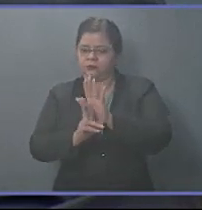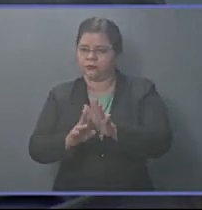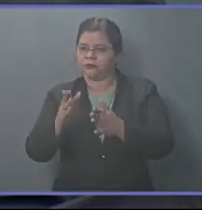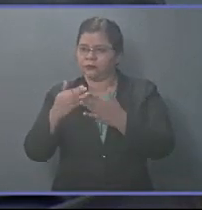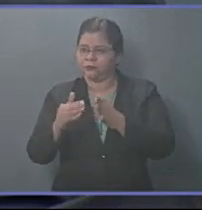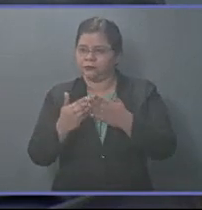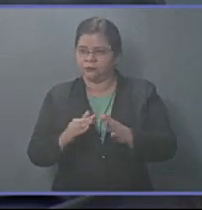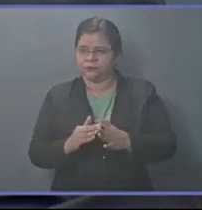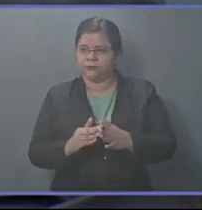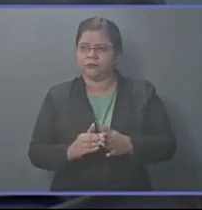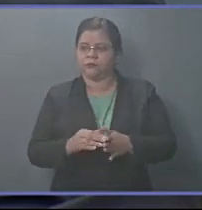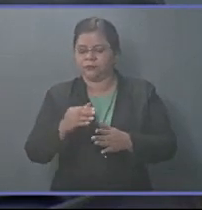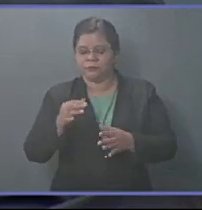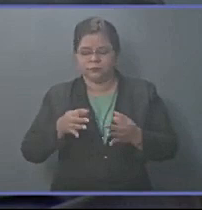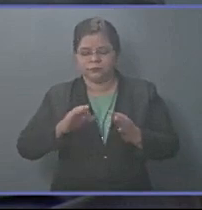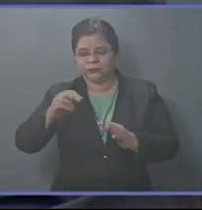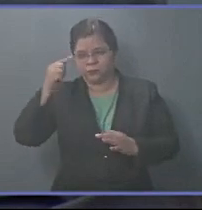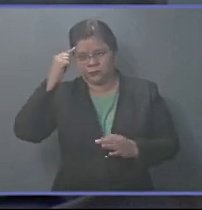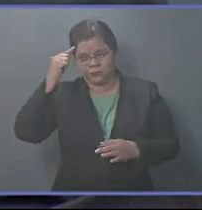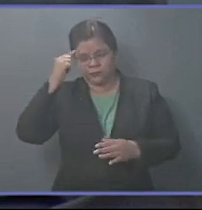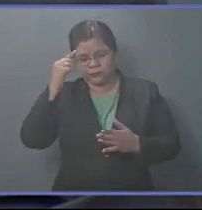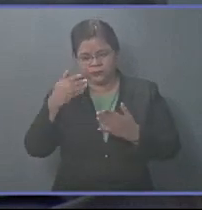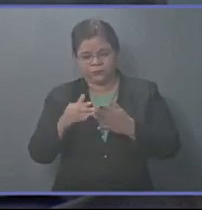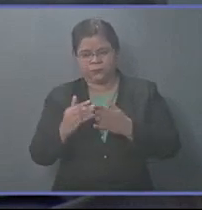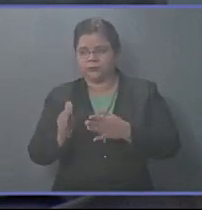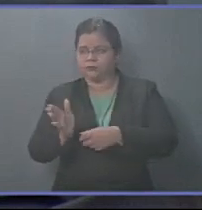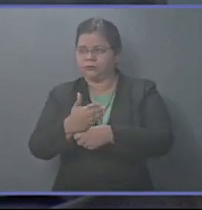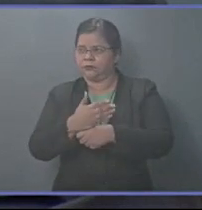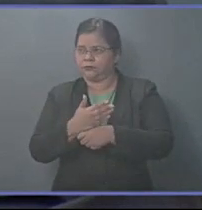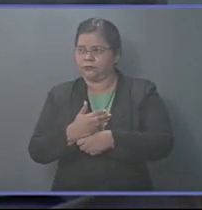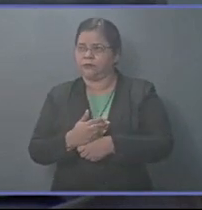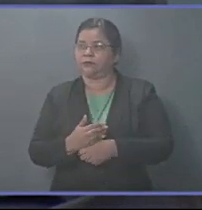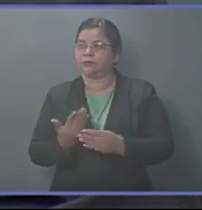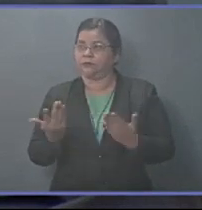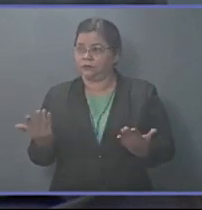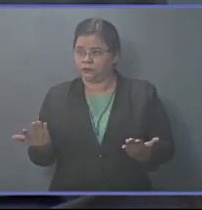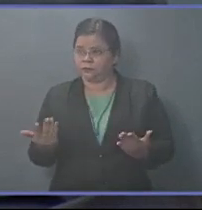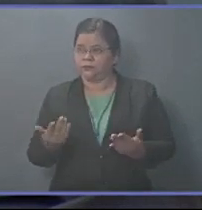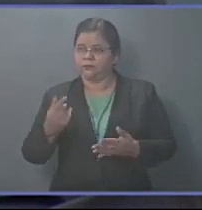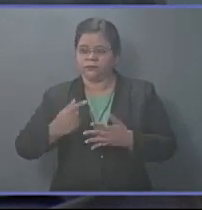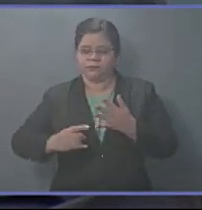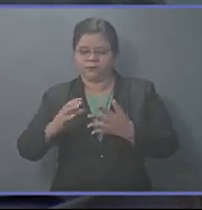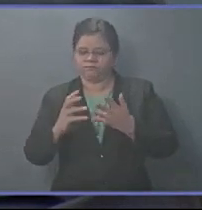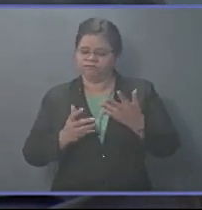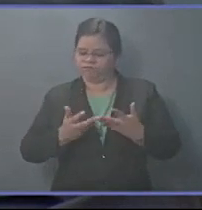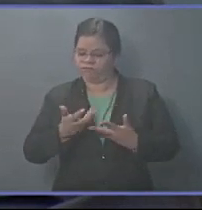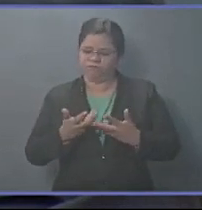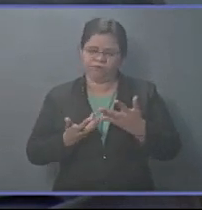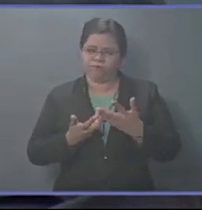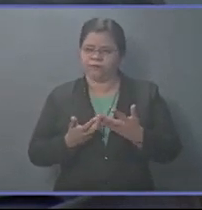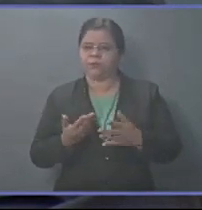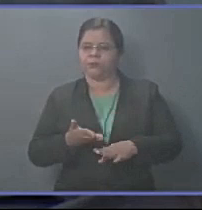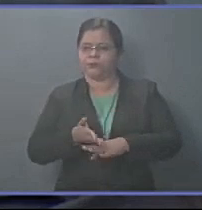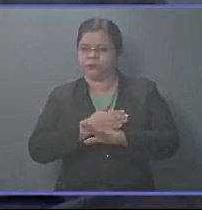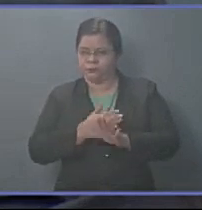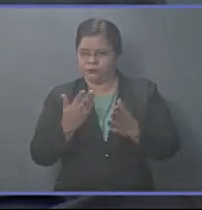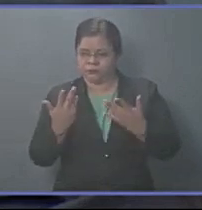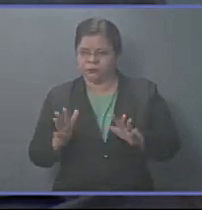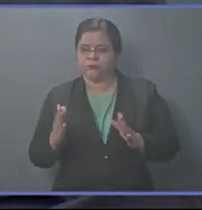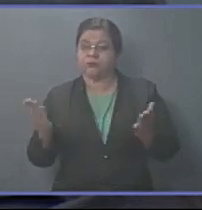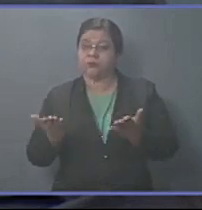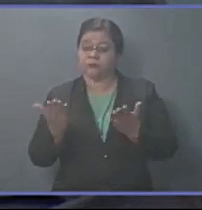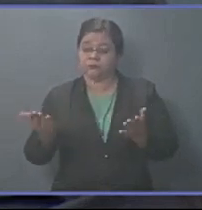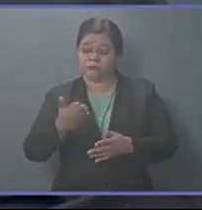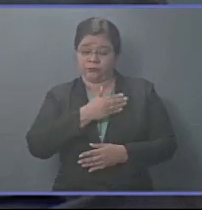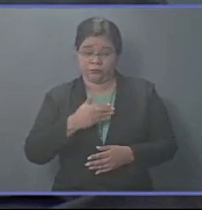de las diferentes corrientes de pensamientos ante las violaciones a la constitución protegen protagonizadas por el